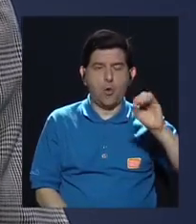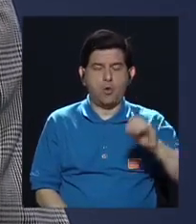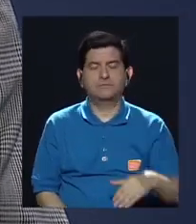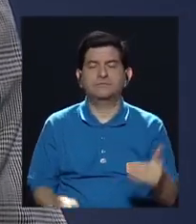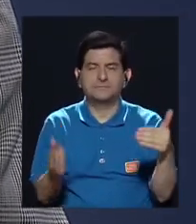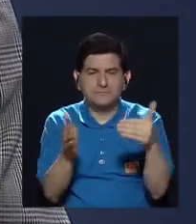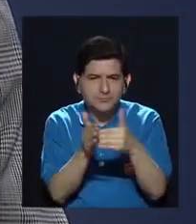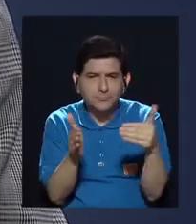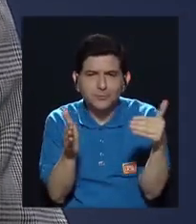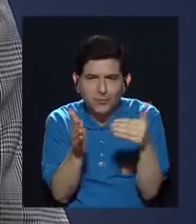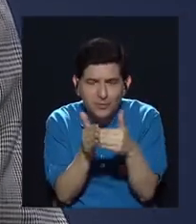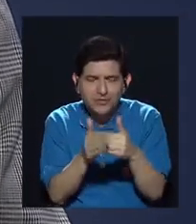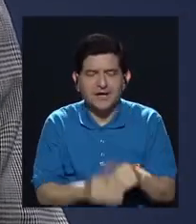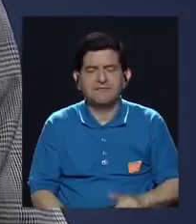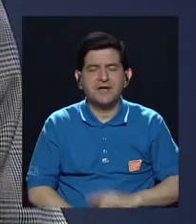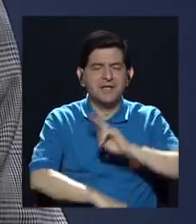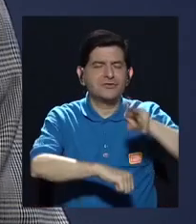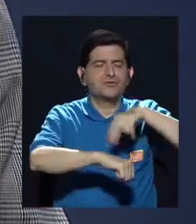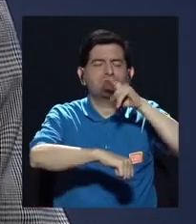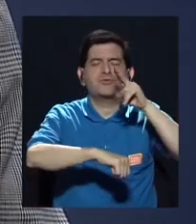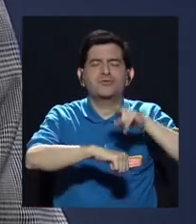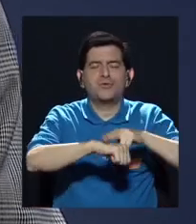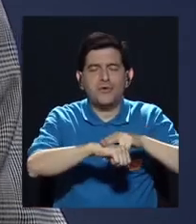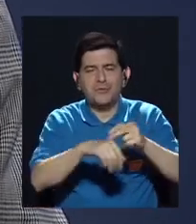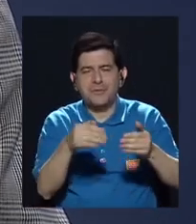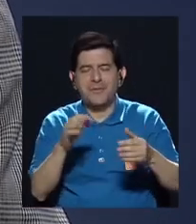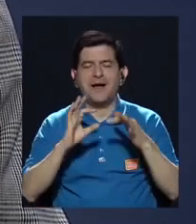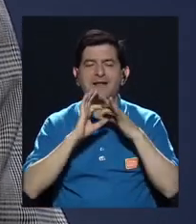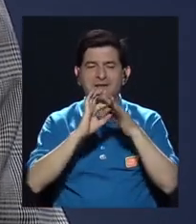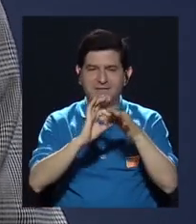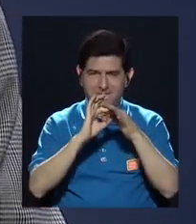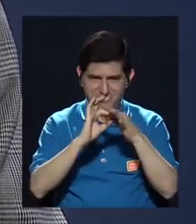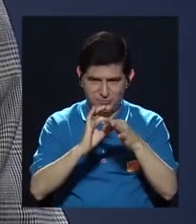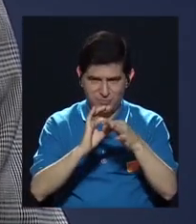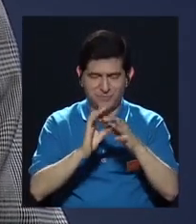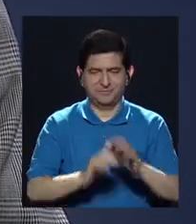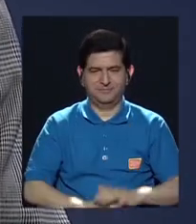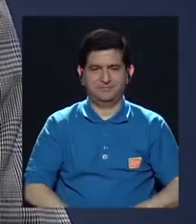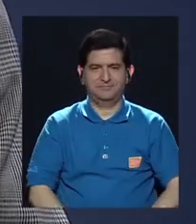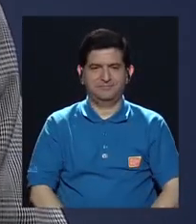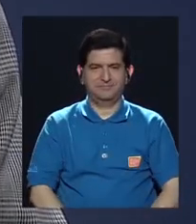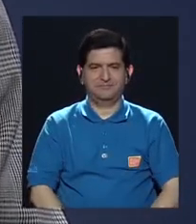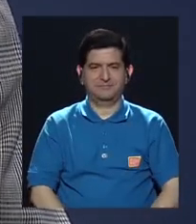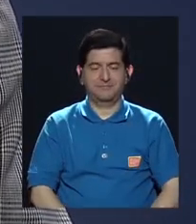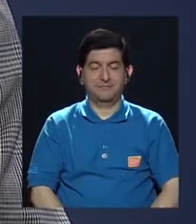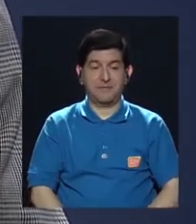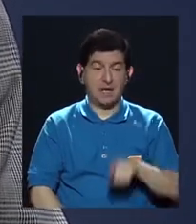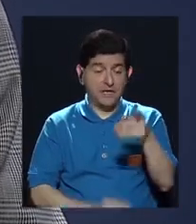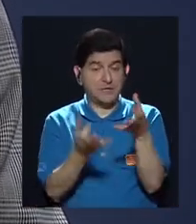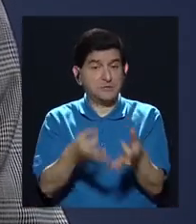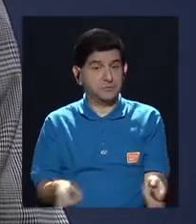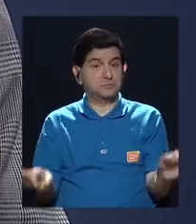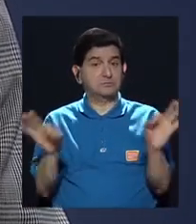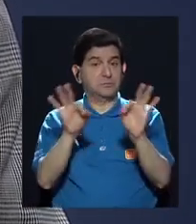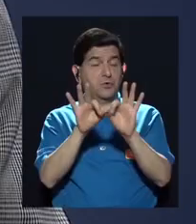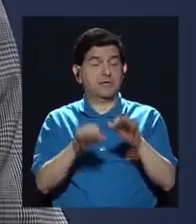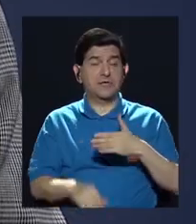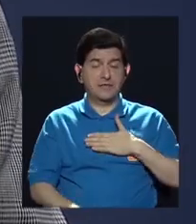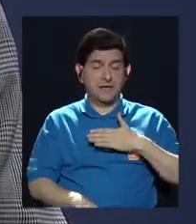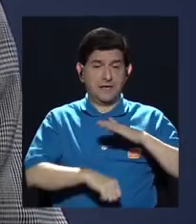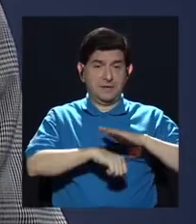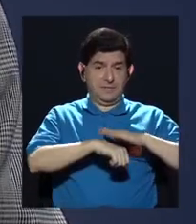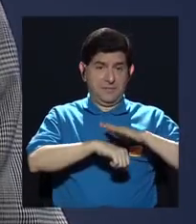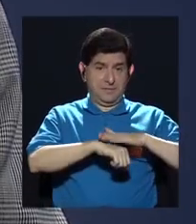volvieron, digamos, a normalizar en buena medida las relaciones. Y eso fue muy importante porque